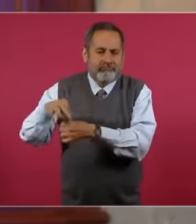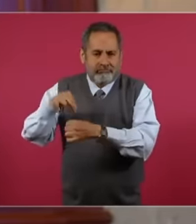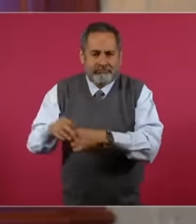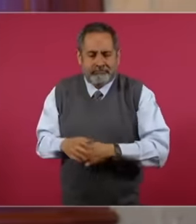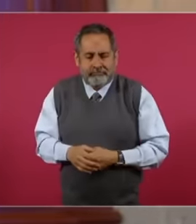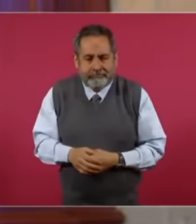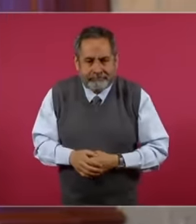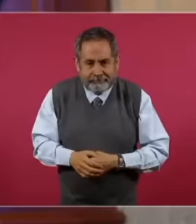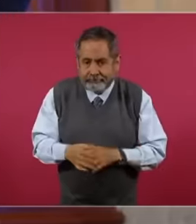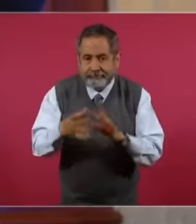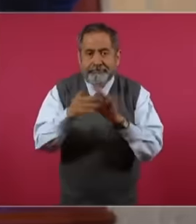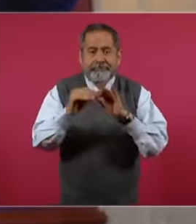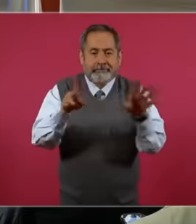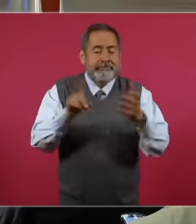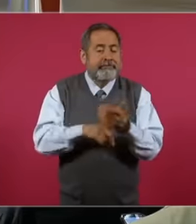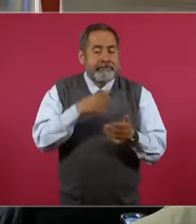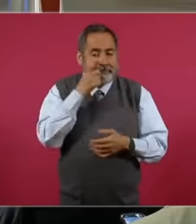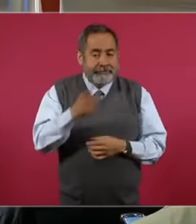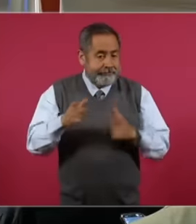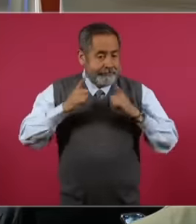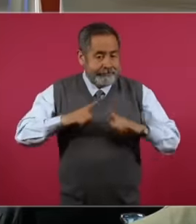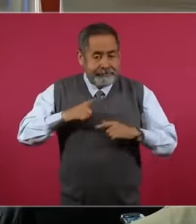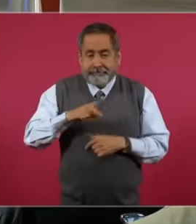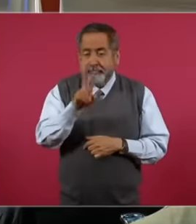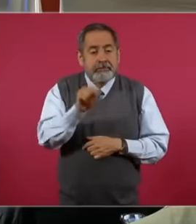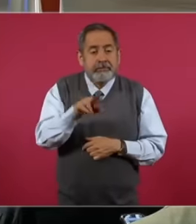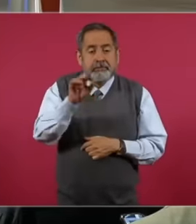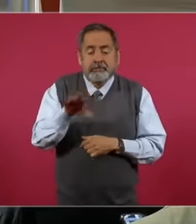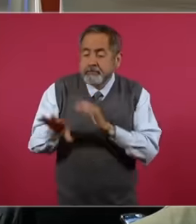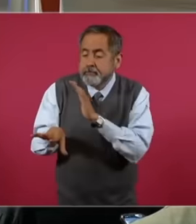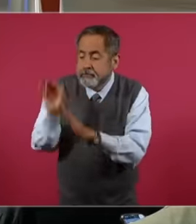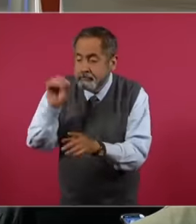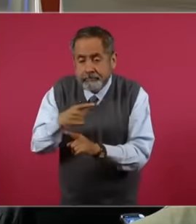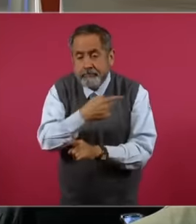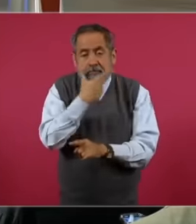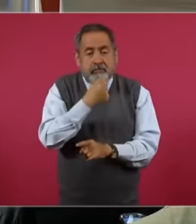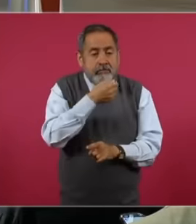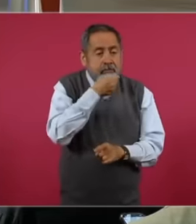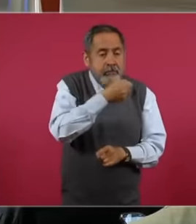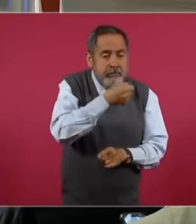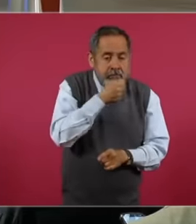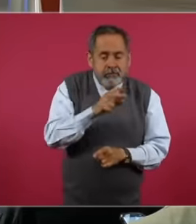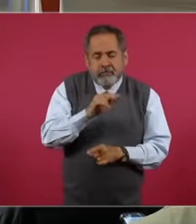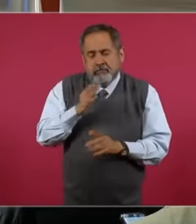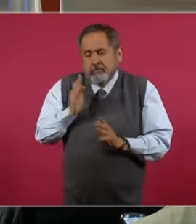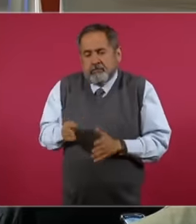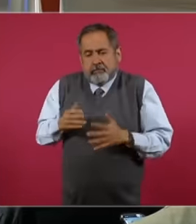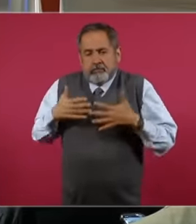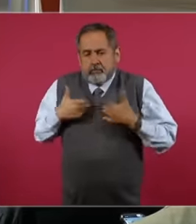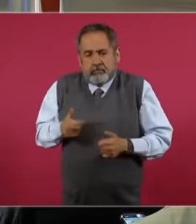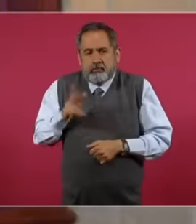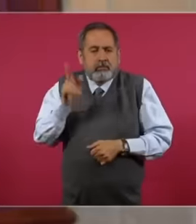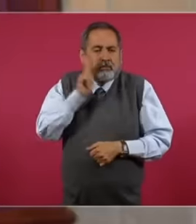que queda claro es que los agentes nunca encontraron evidencias, es lo que el reportero está reconociendo.